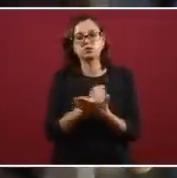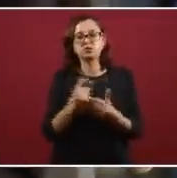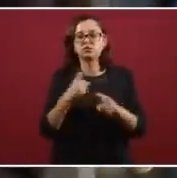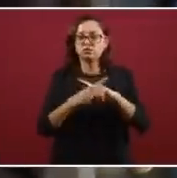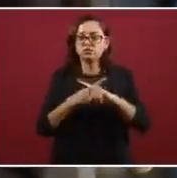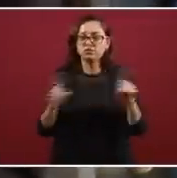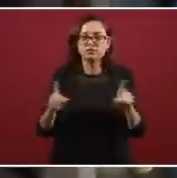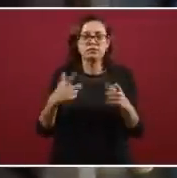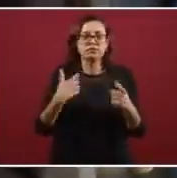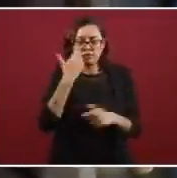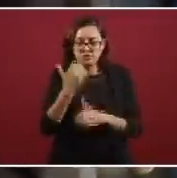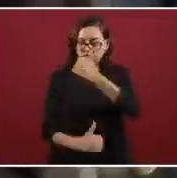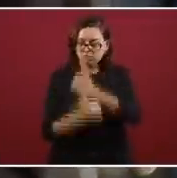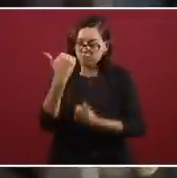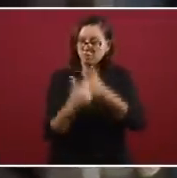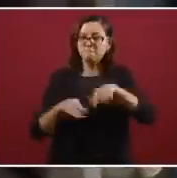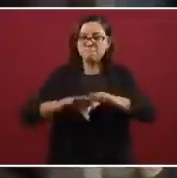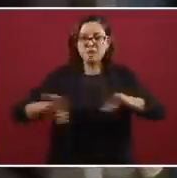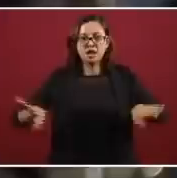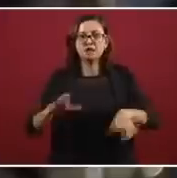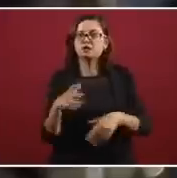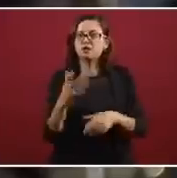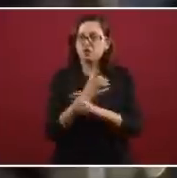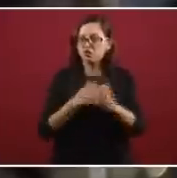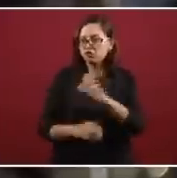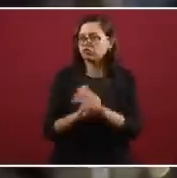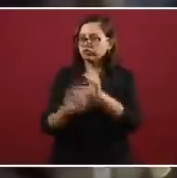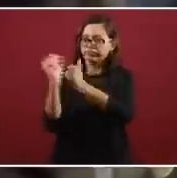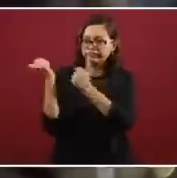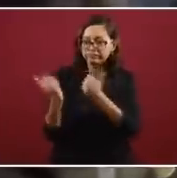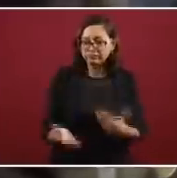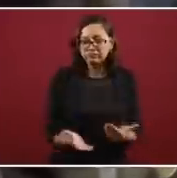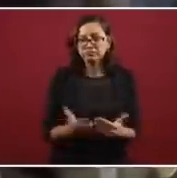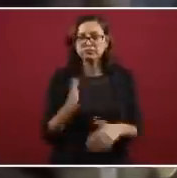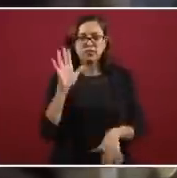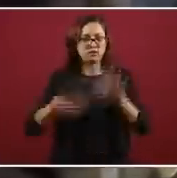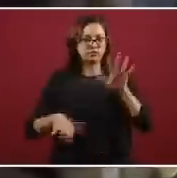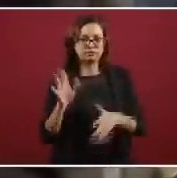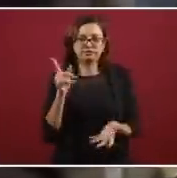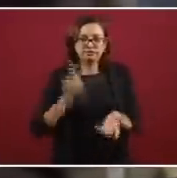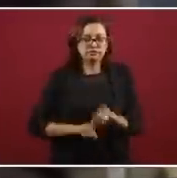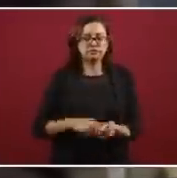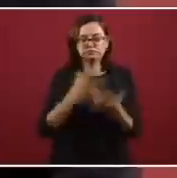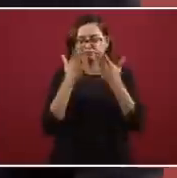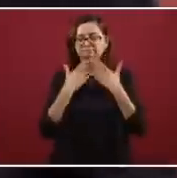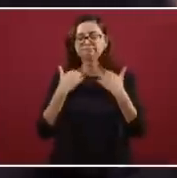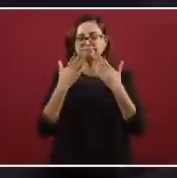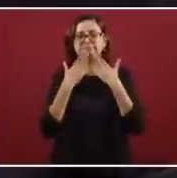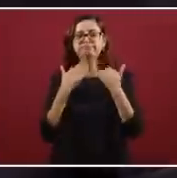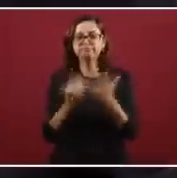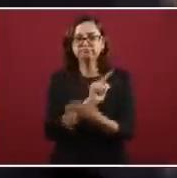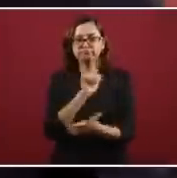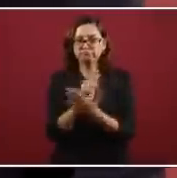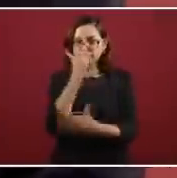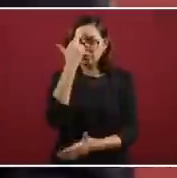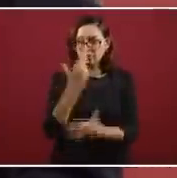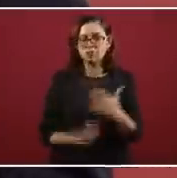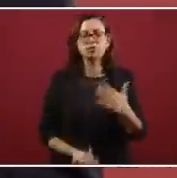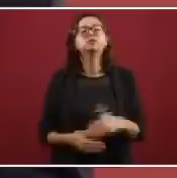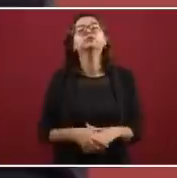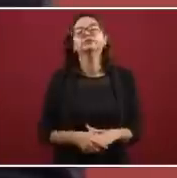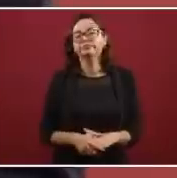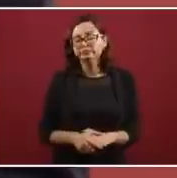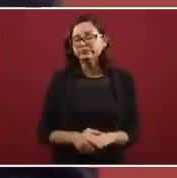piso parejo para la cuestión de importaciones, la cuestión de ilegalidad principalmente. Sí, ¿no? Va a haber, estamos limpiando